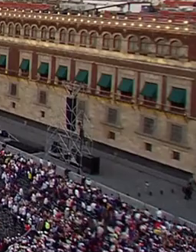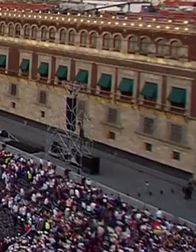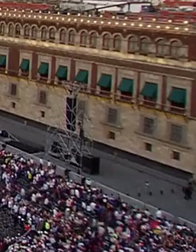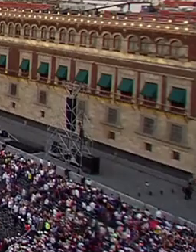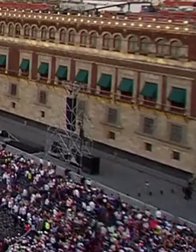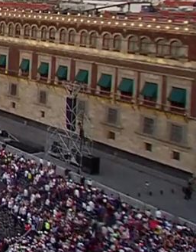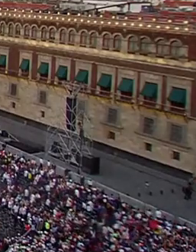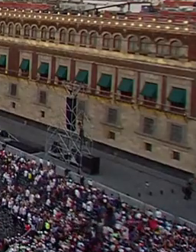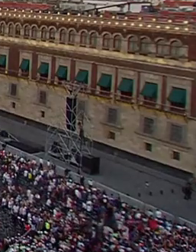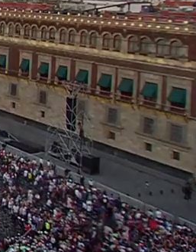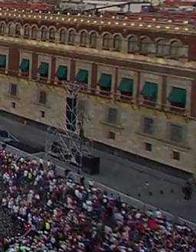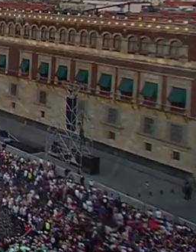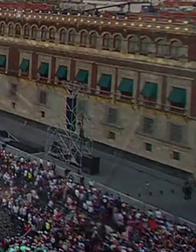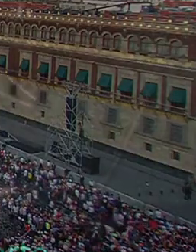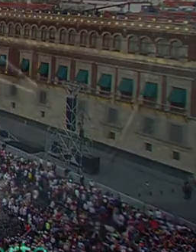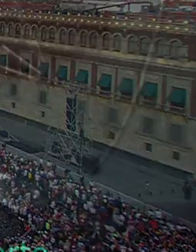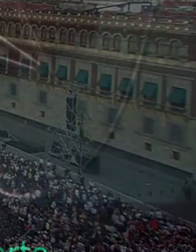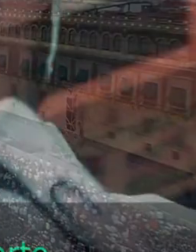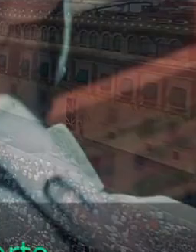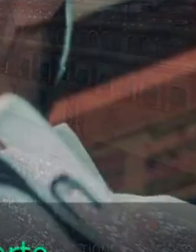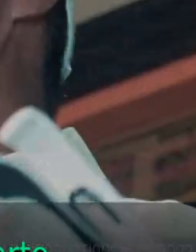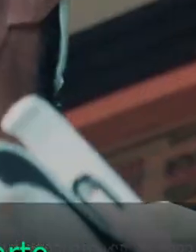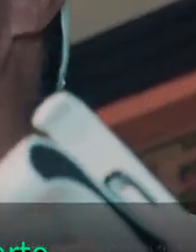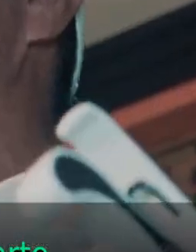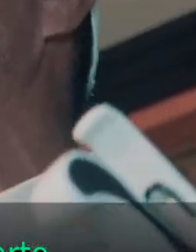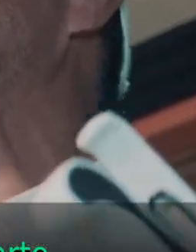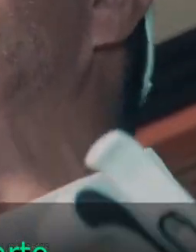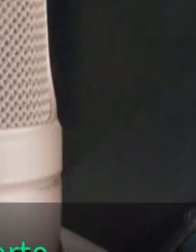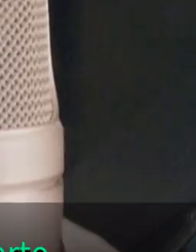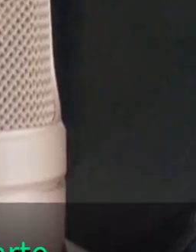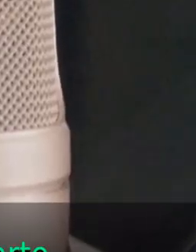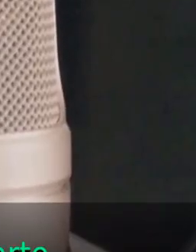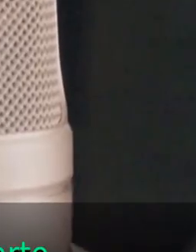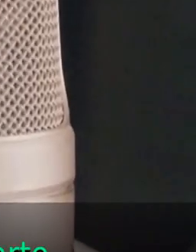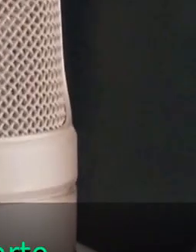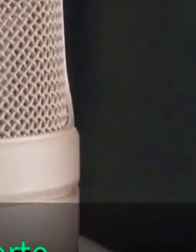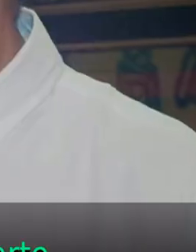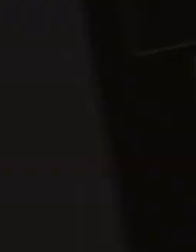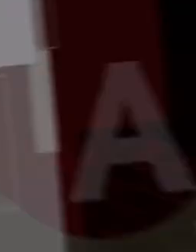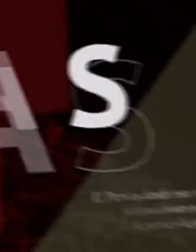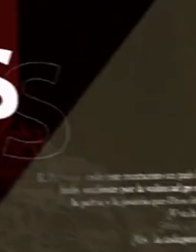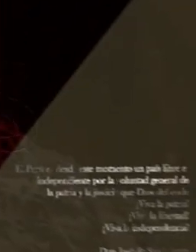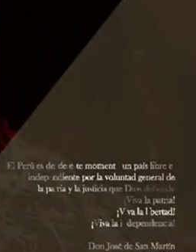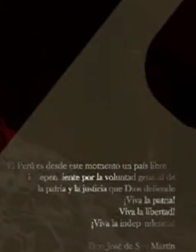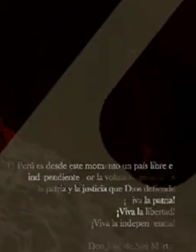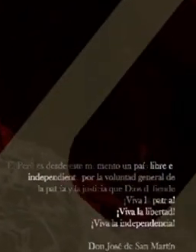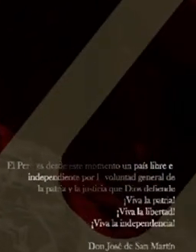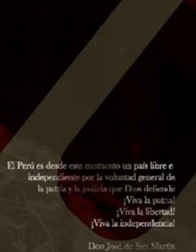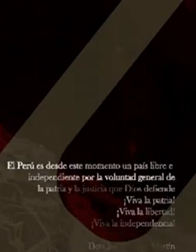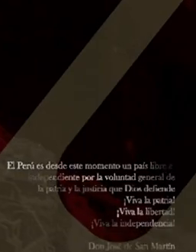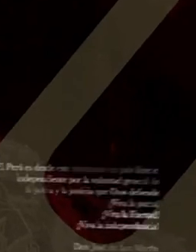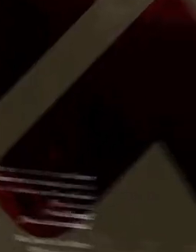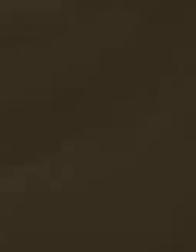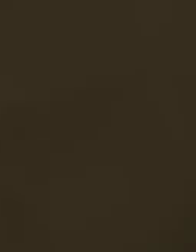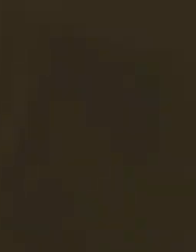la valiente prensa alternativa dice la verdad a todo el mundo nuestras redes